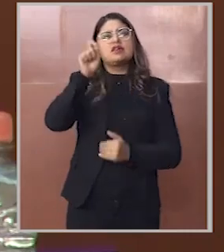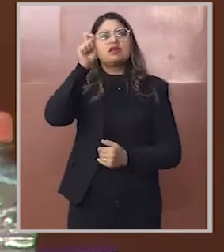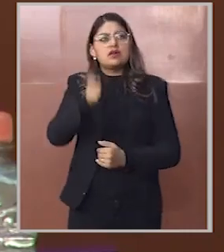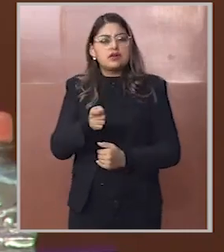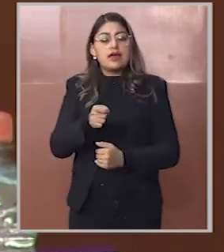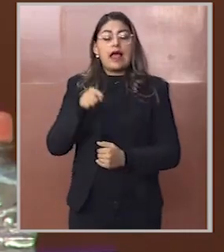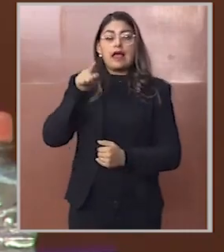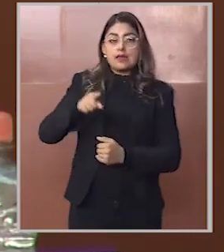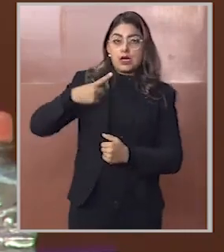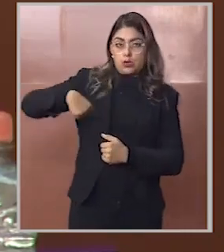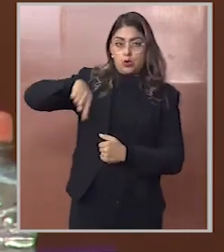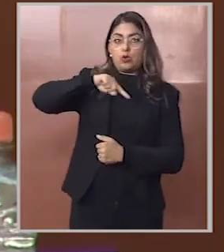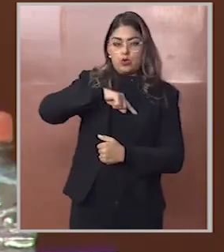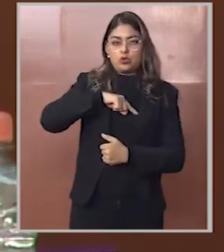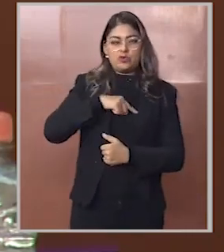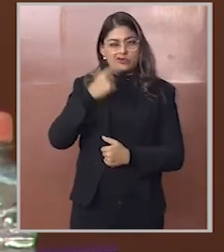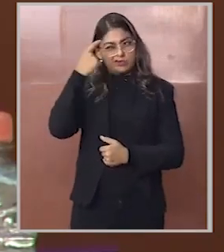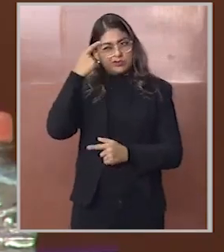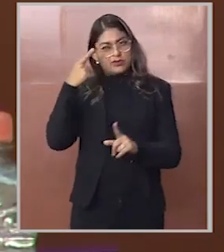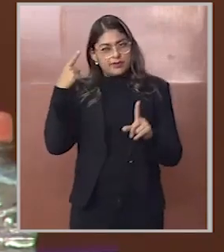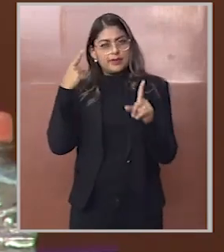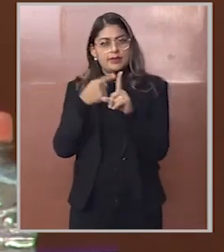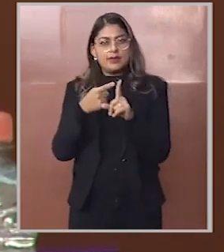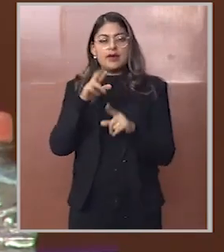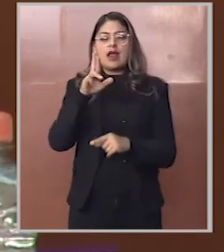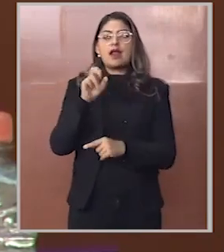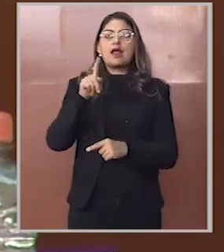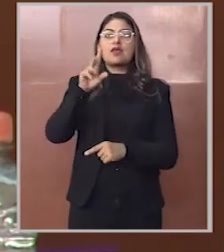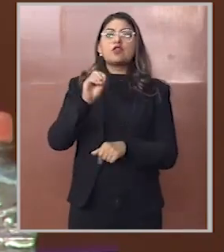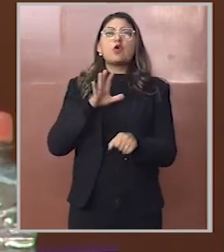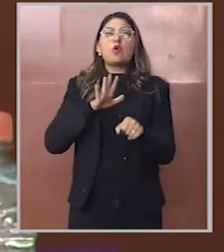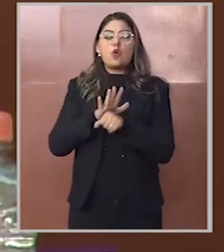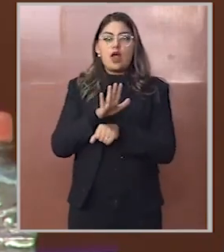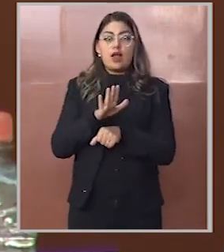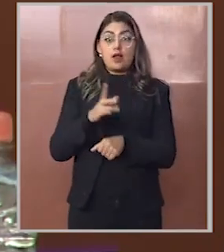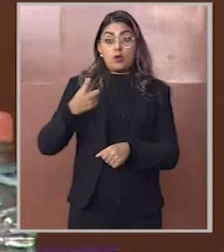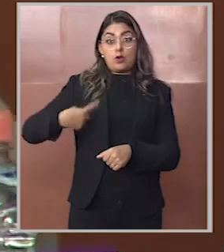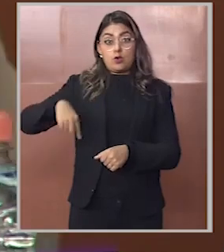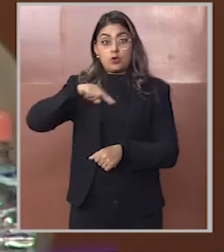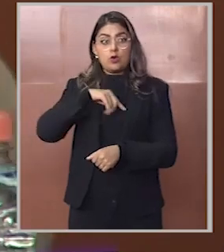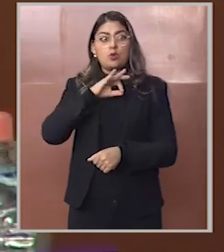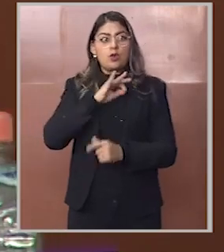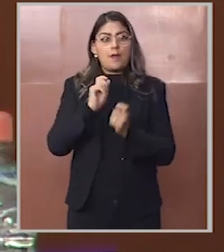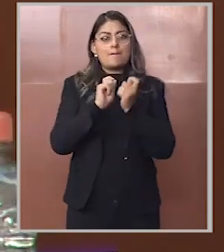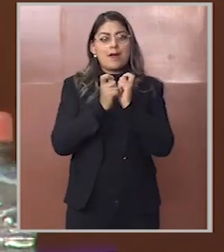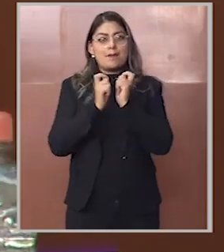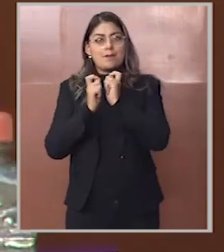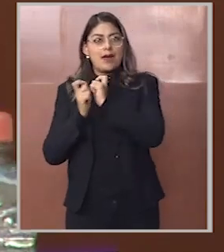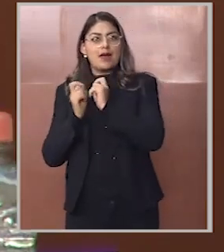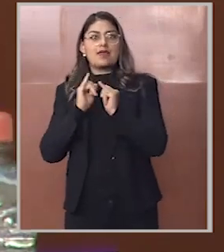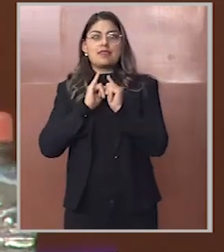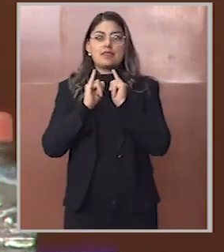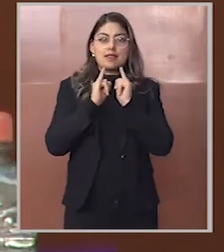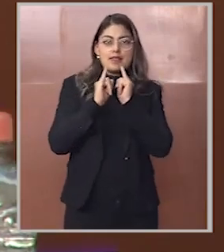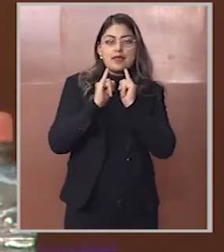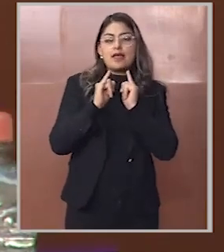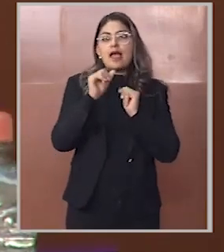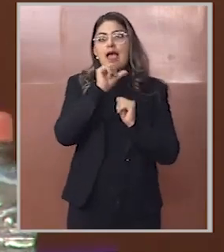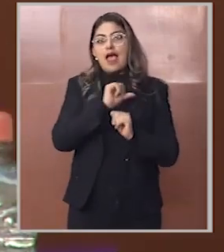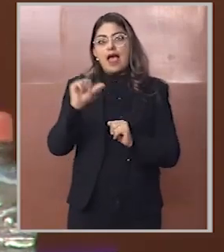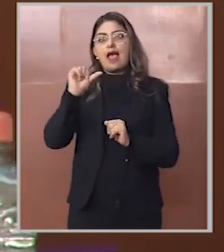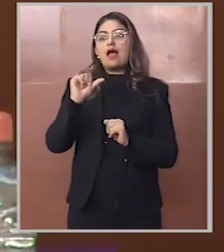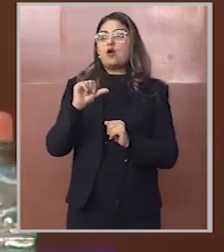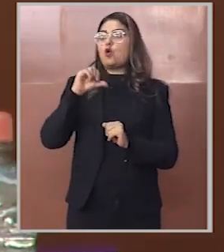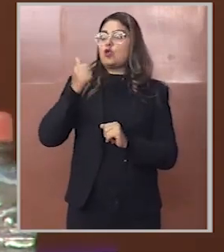como reto también como un gran logro pues poder Traducir e interpretar a otras 10 lenguas para que en total